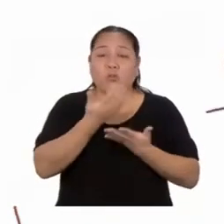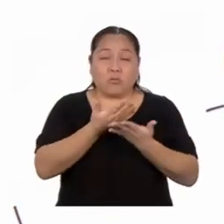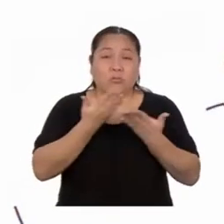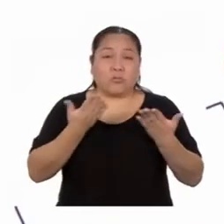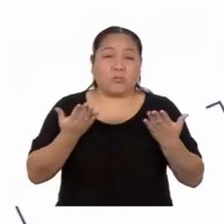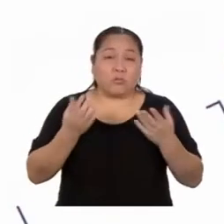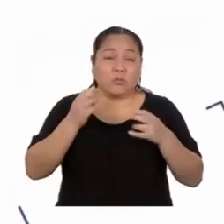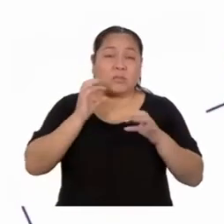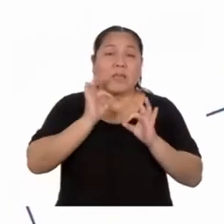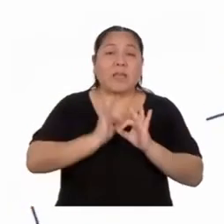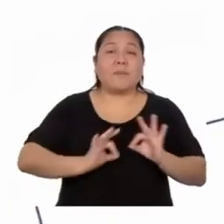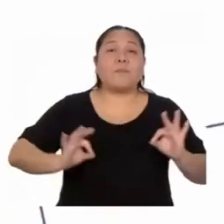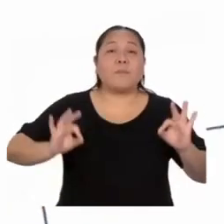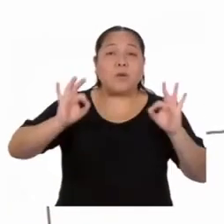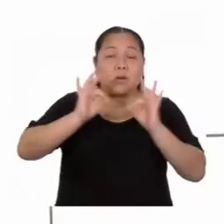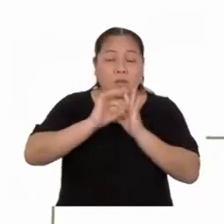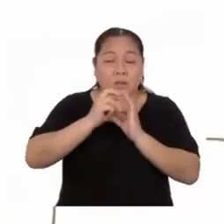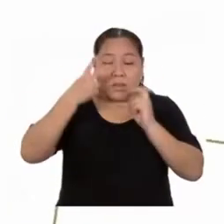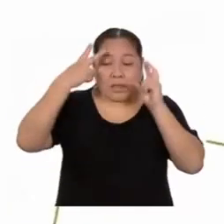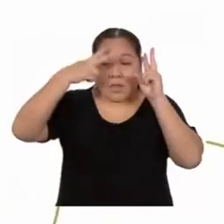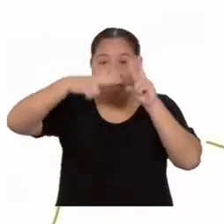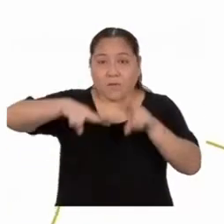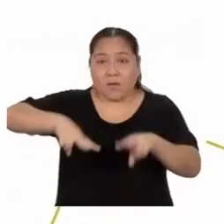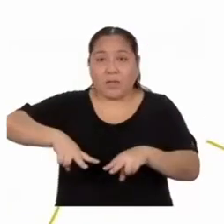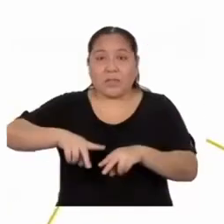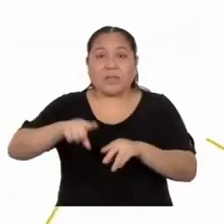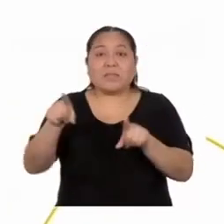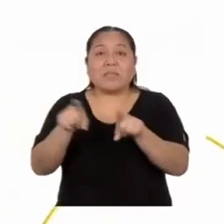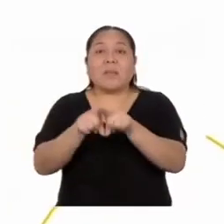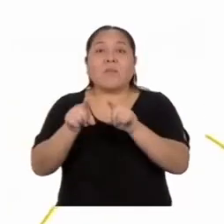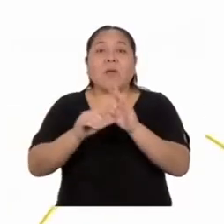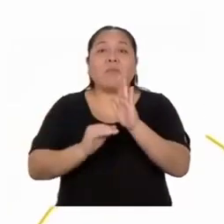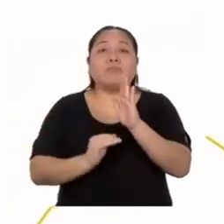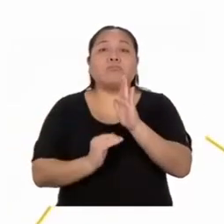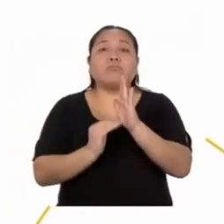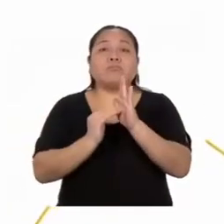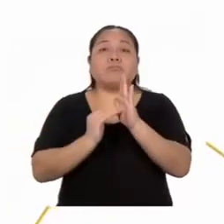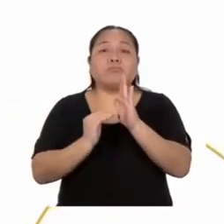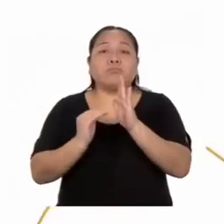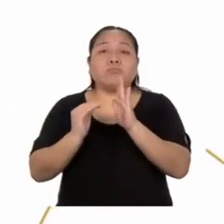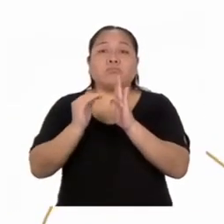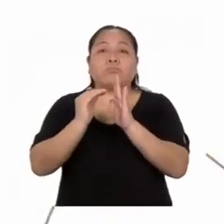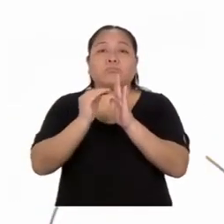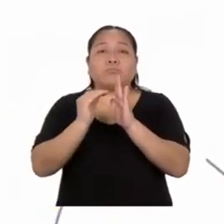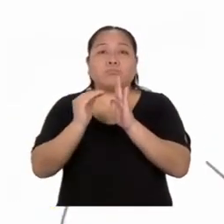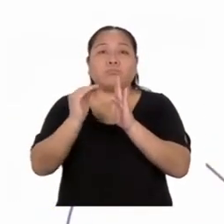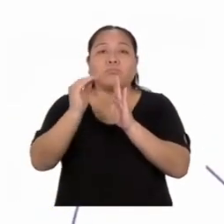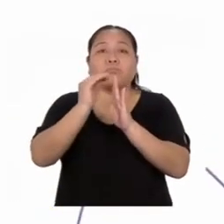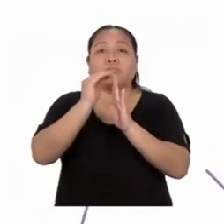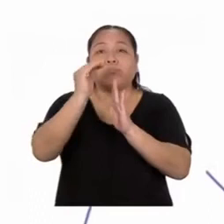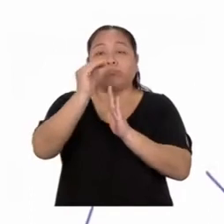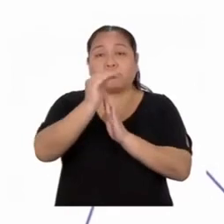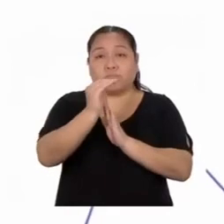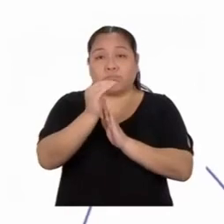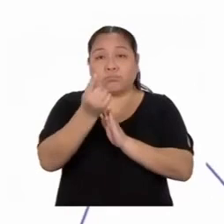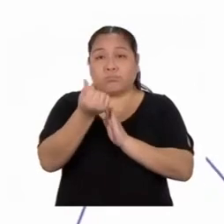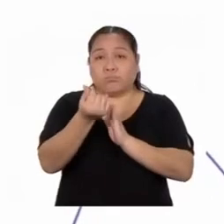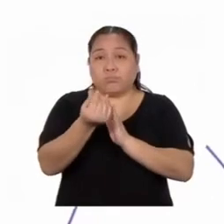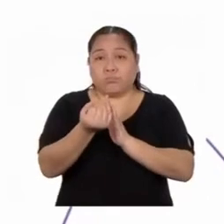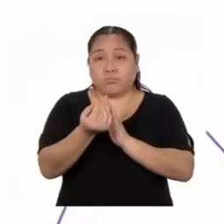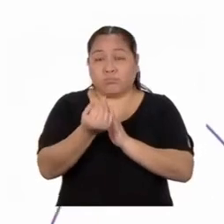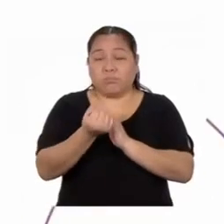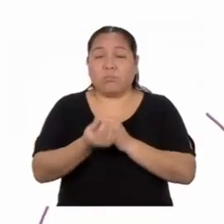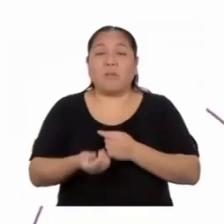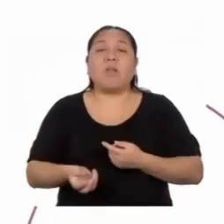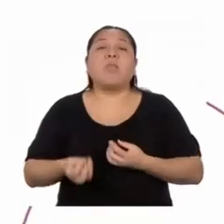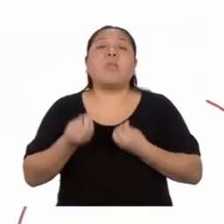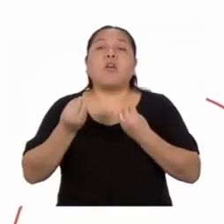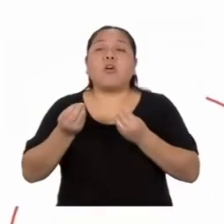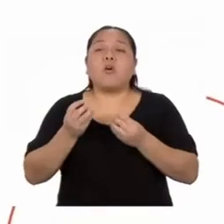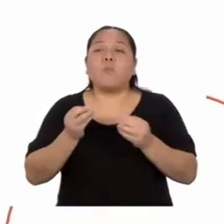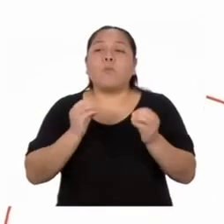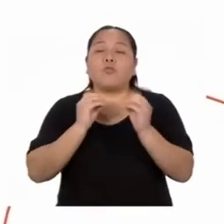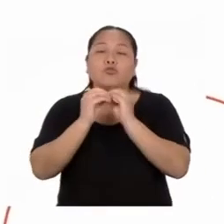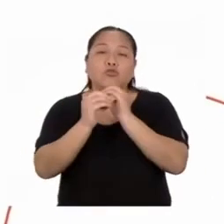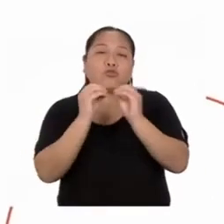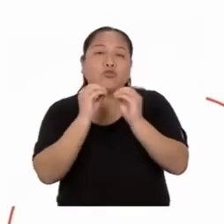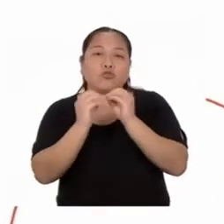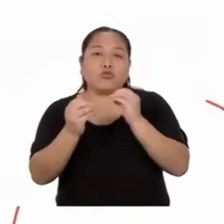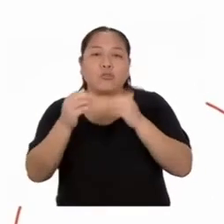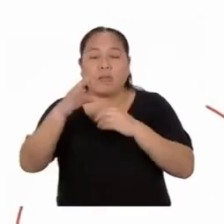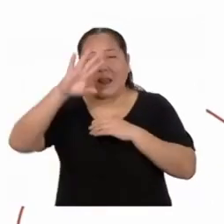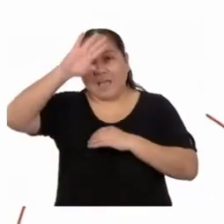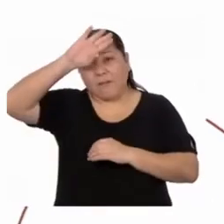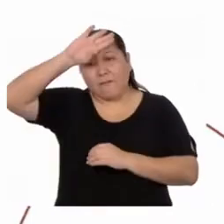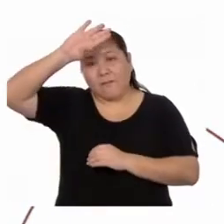importante por considerar es el incremento del costo del tratamiento de enfermedades por el aumento